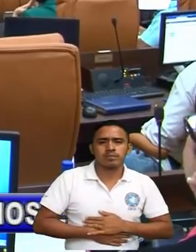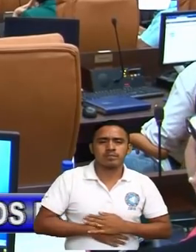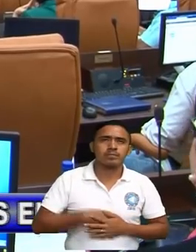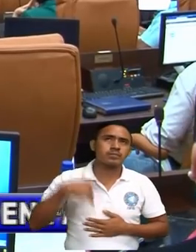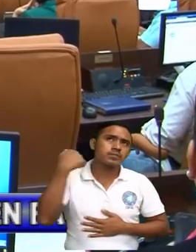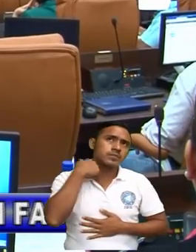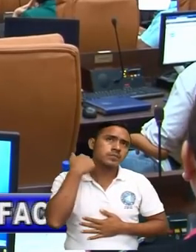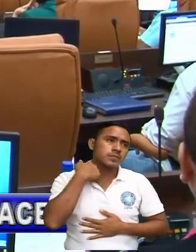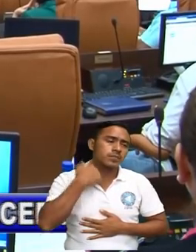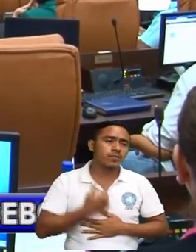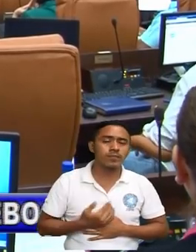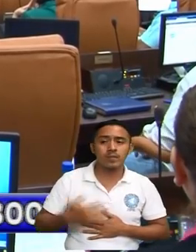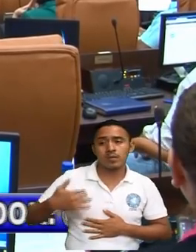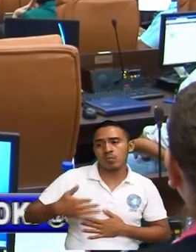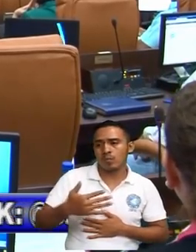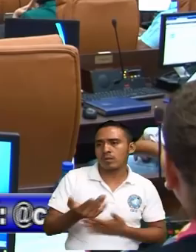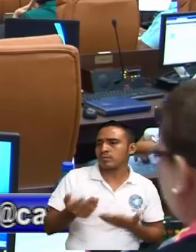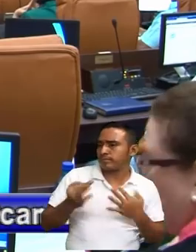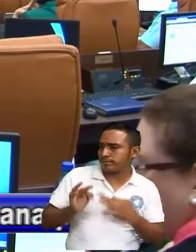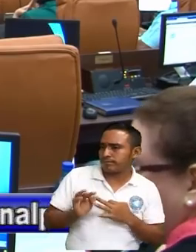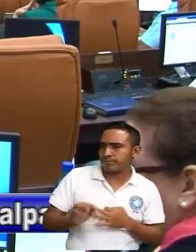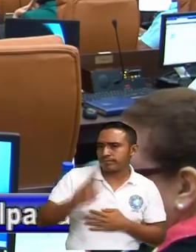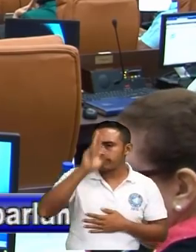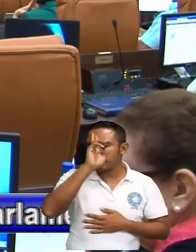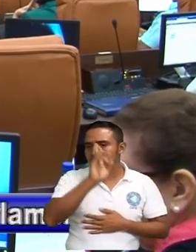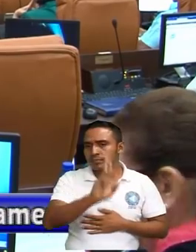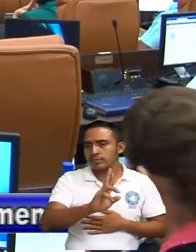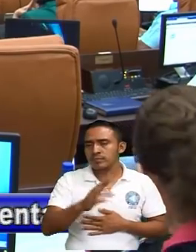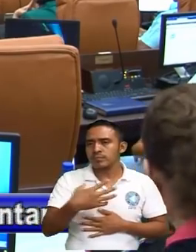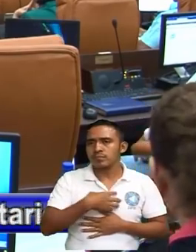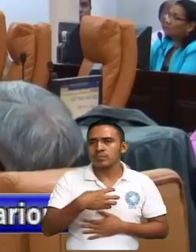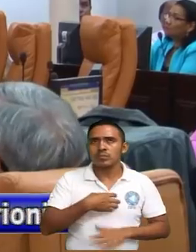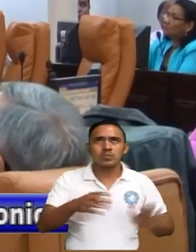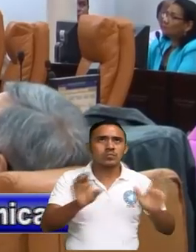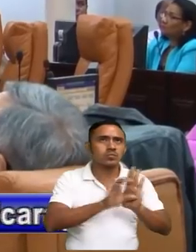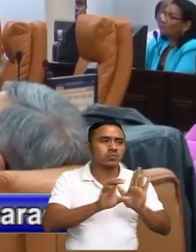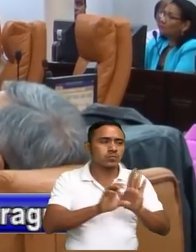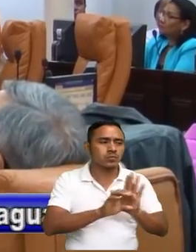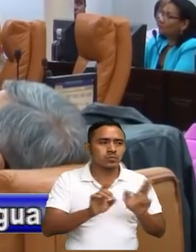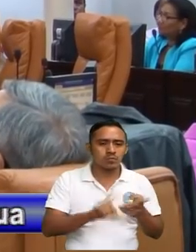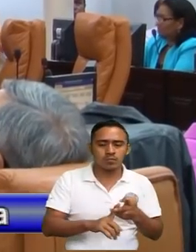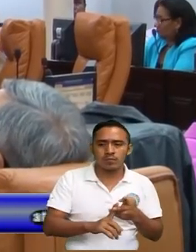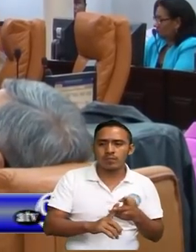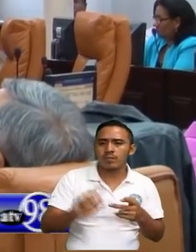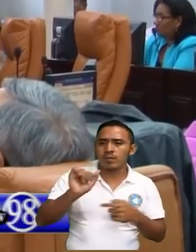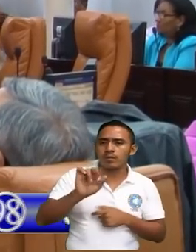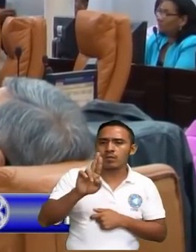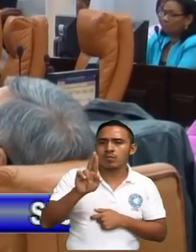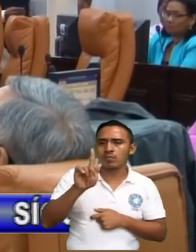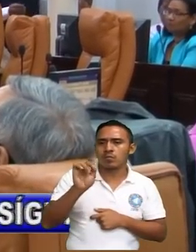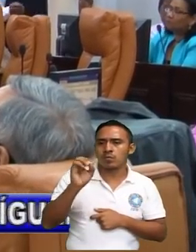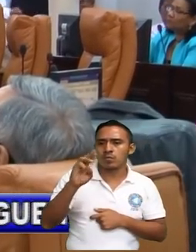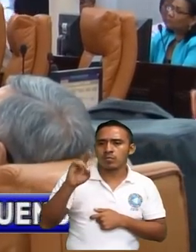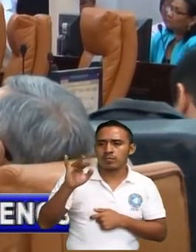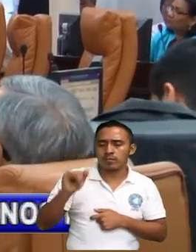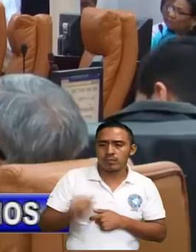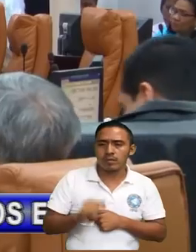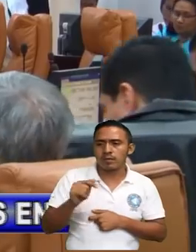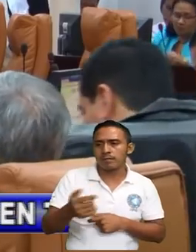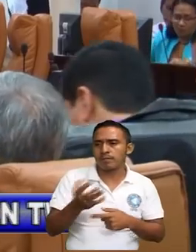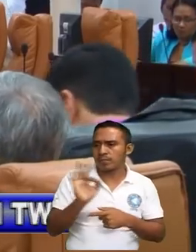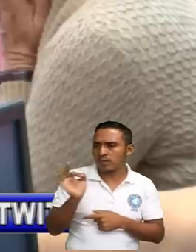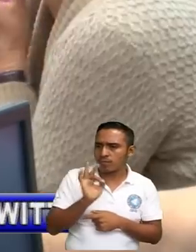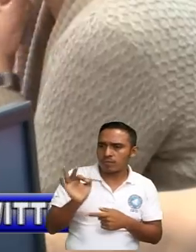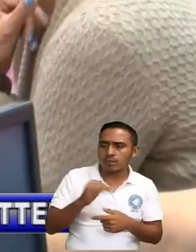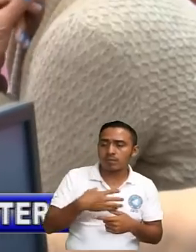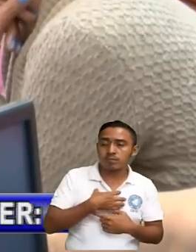Siempre y cuando, lógicamente, se respete nuestra constitución, la autonomía y estos aspectos que